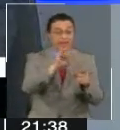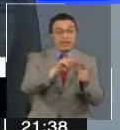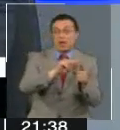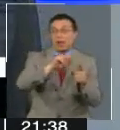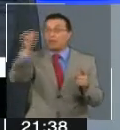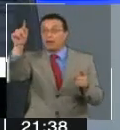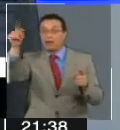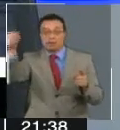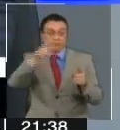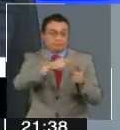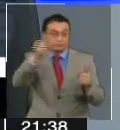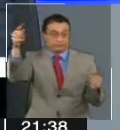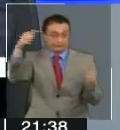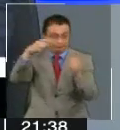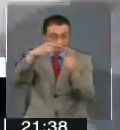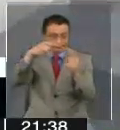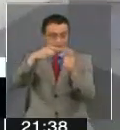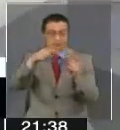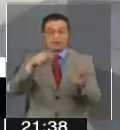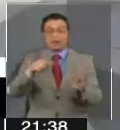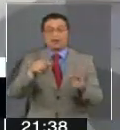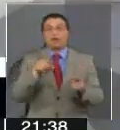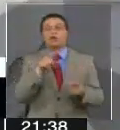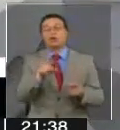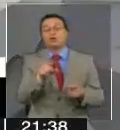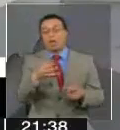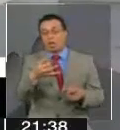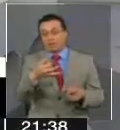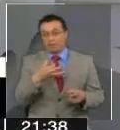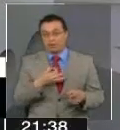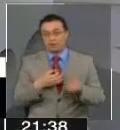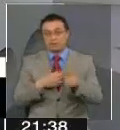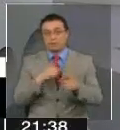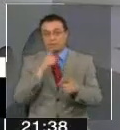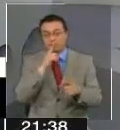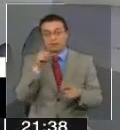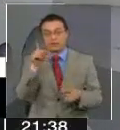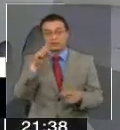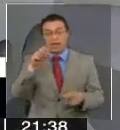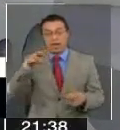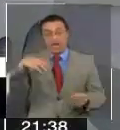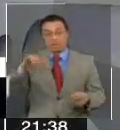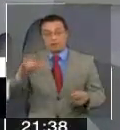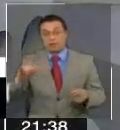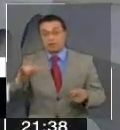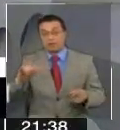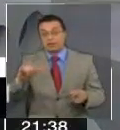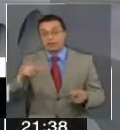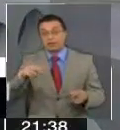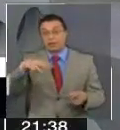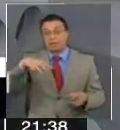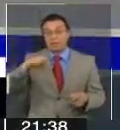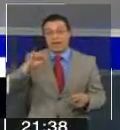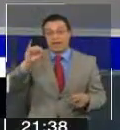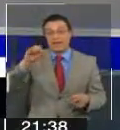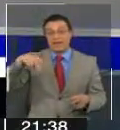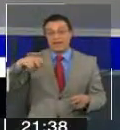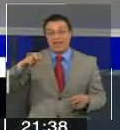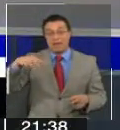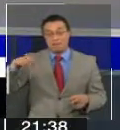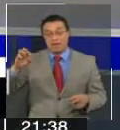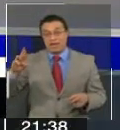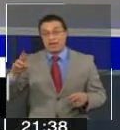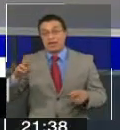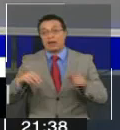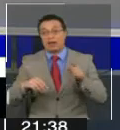el delegante. ¿Ya? O sea, usted me está diciendo que el señor Sami, y el apellido es... Mainemer. El